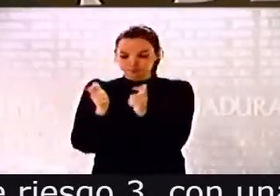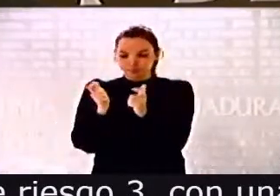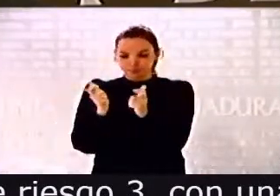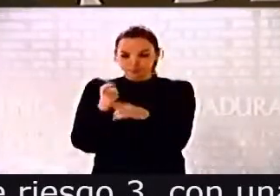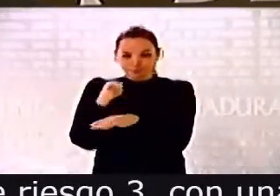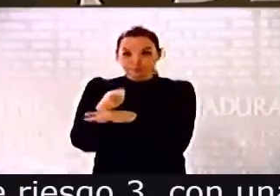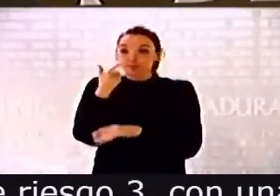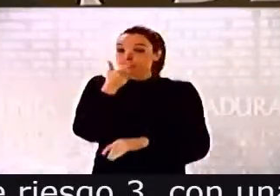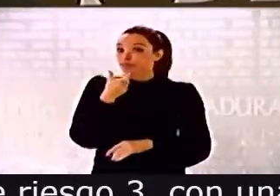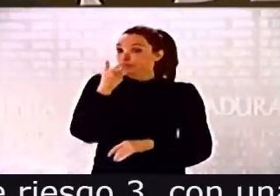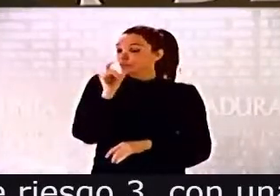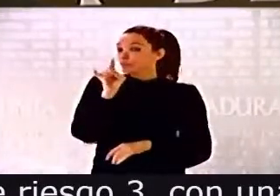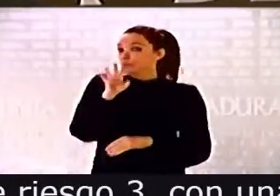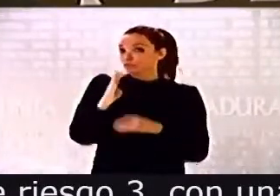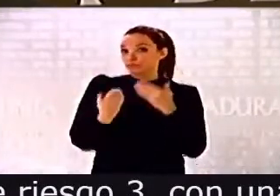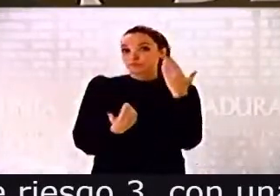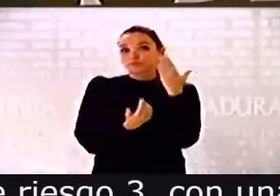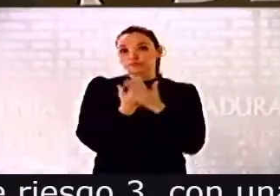durante 14 días.